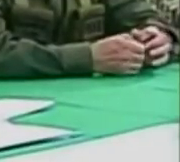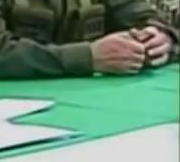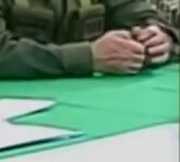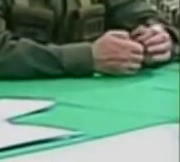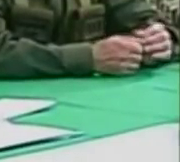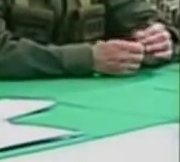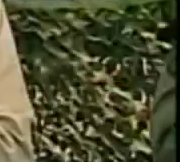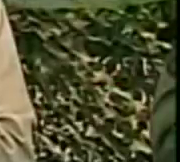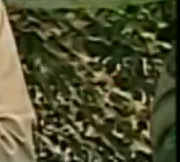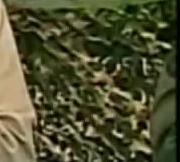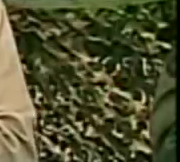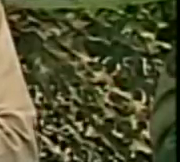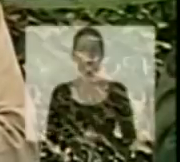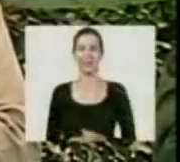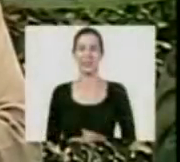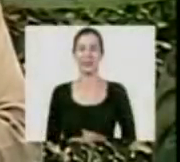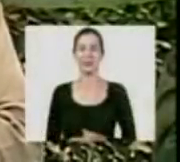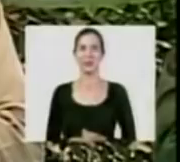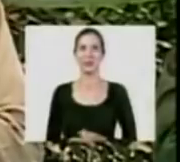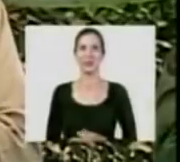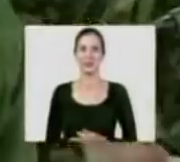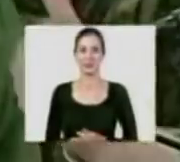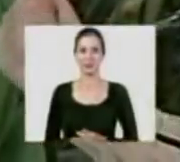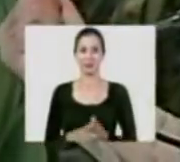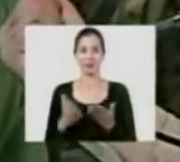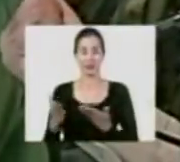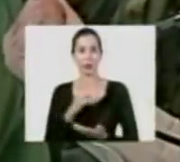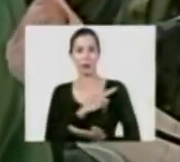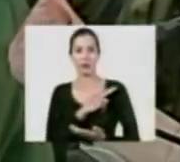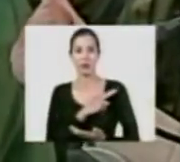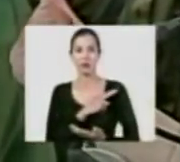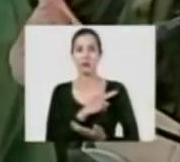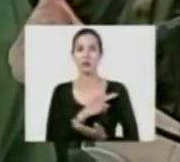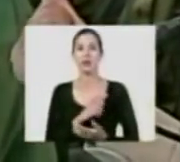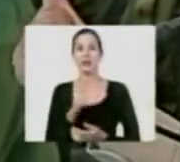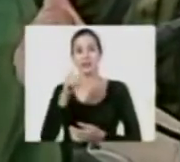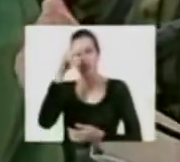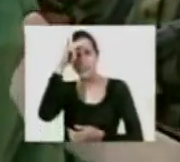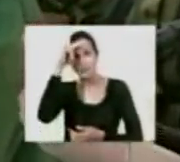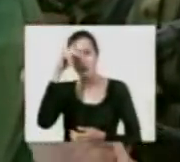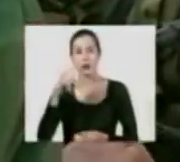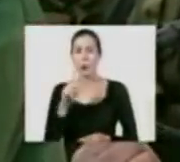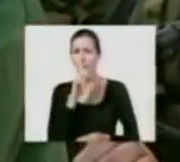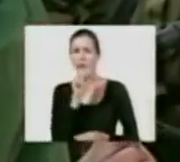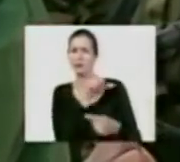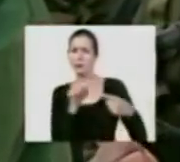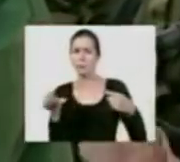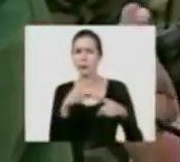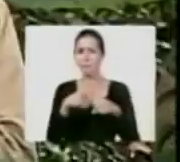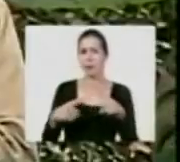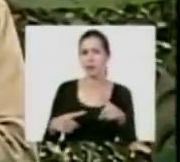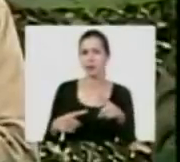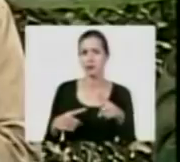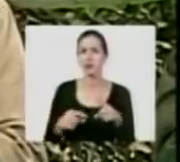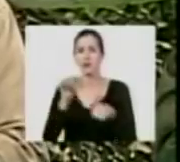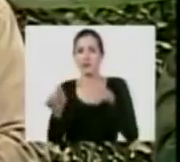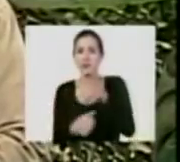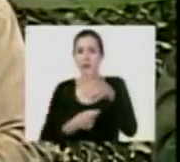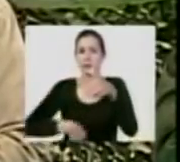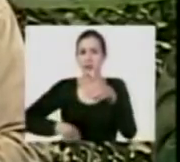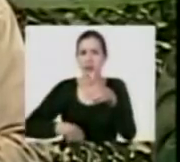compañero Tarek El Aissami, yo nombré a Tarek El Aissami hace una semana y media vicepresidente, y le